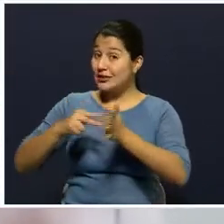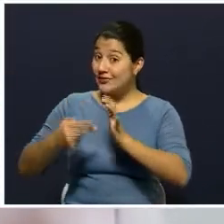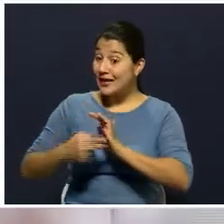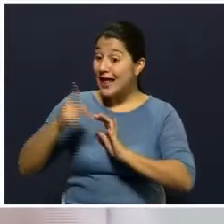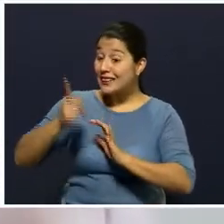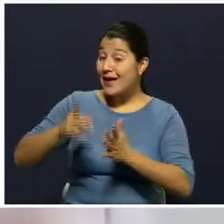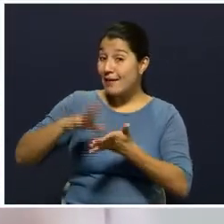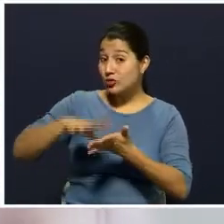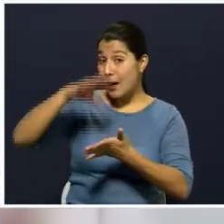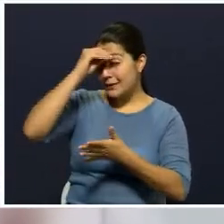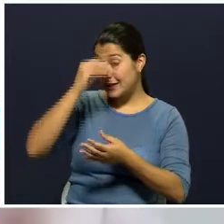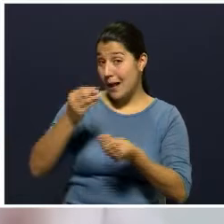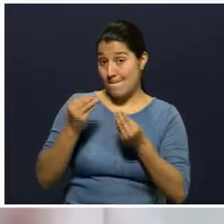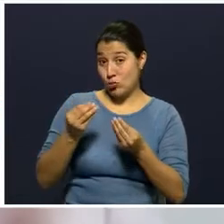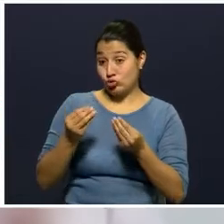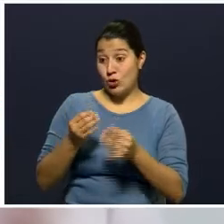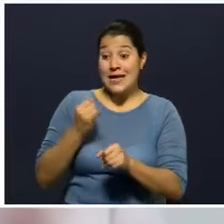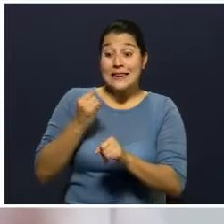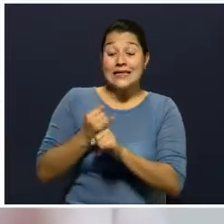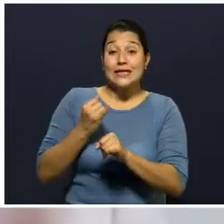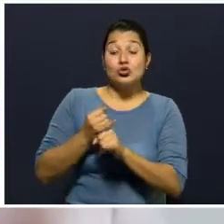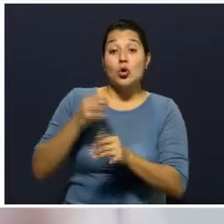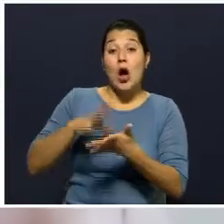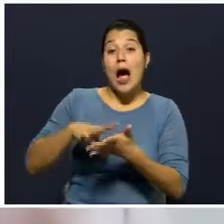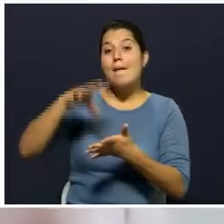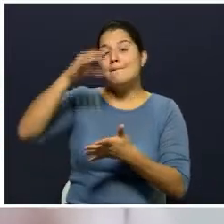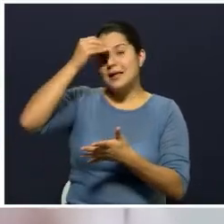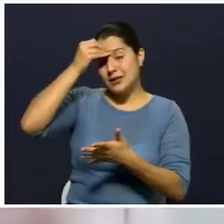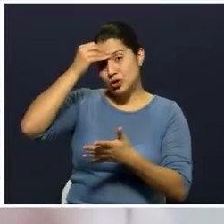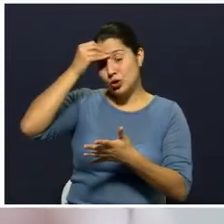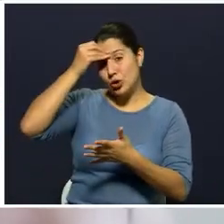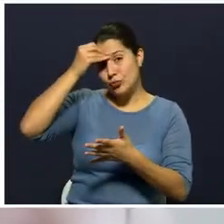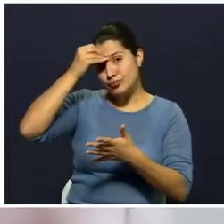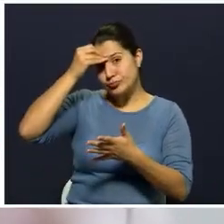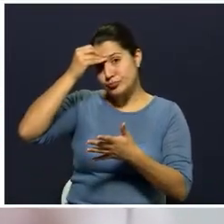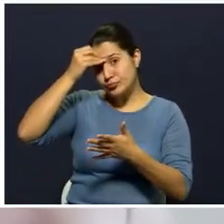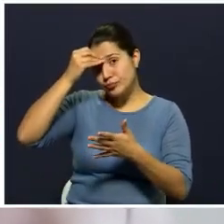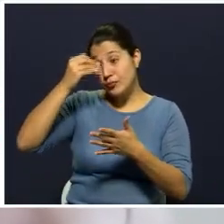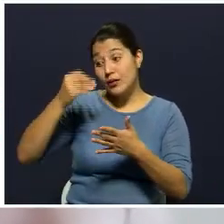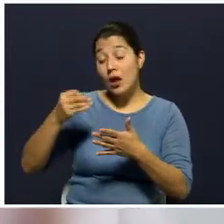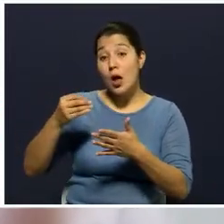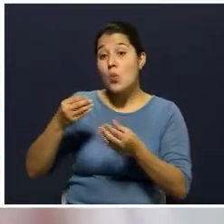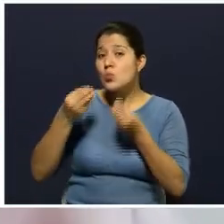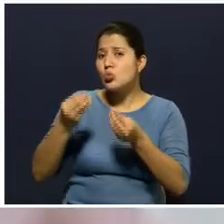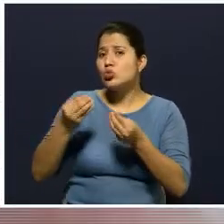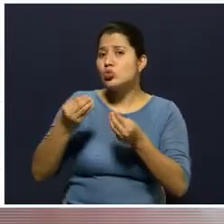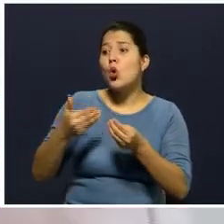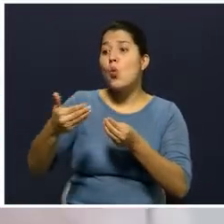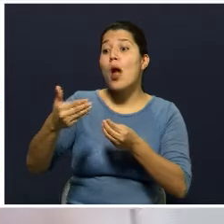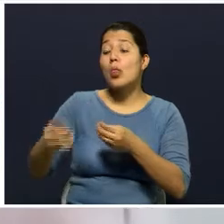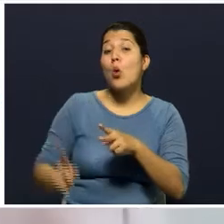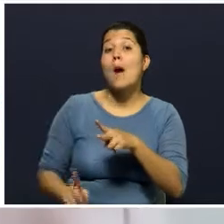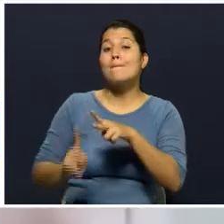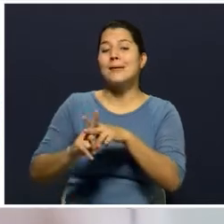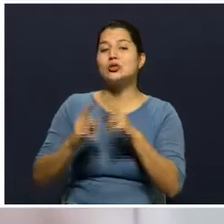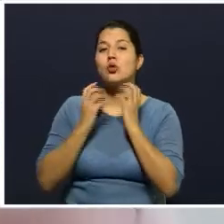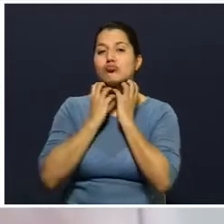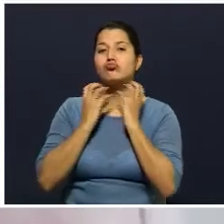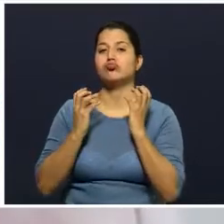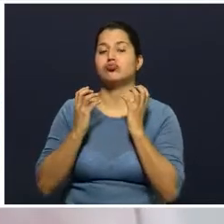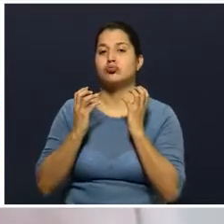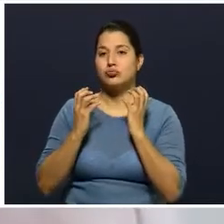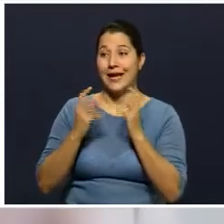lecciones. La institución aprendió las lecciones venidas del tiempo de la parotiditis y trató de incorporar todo ese